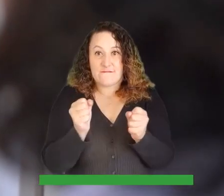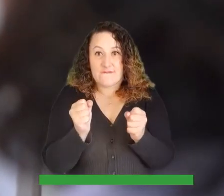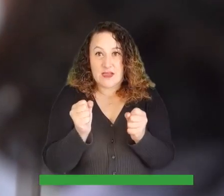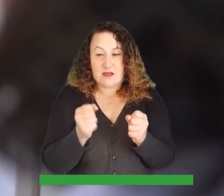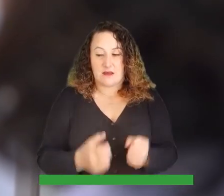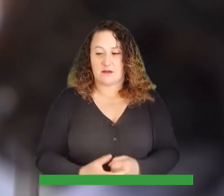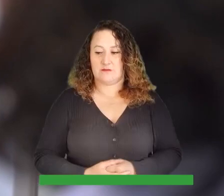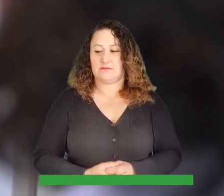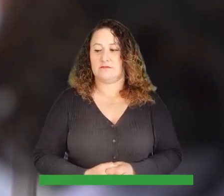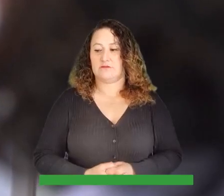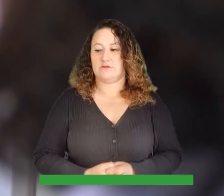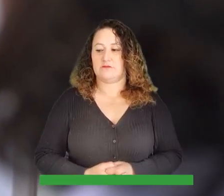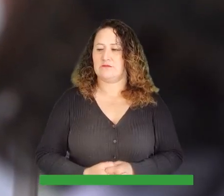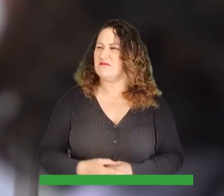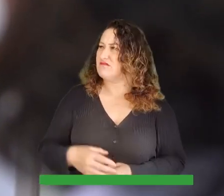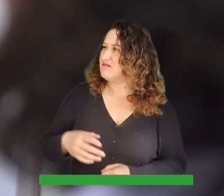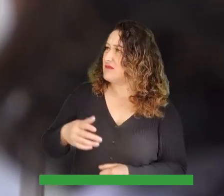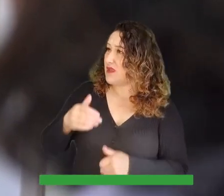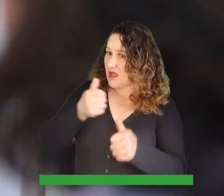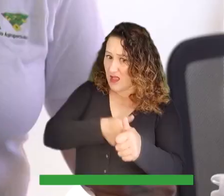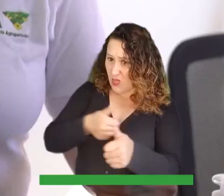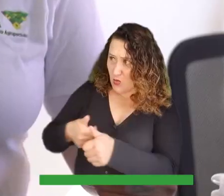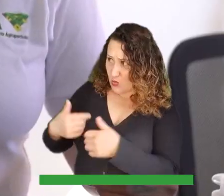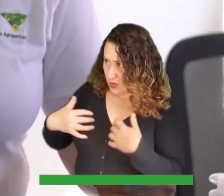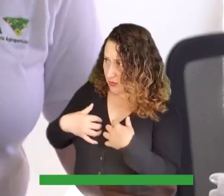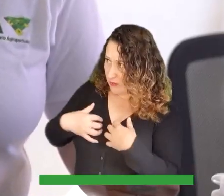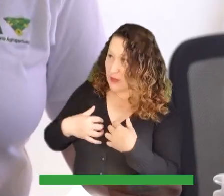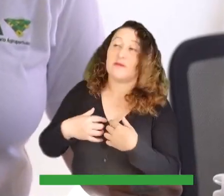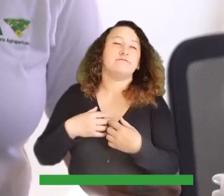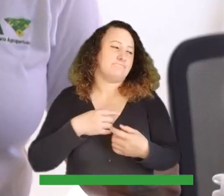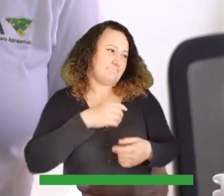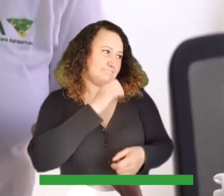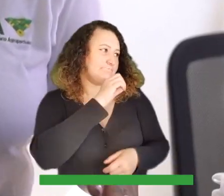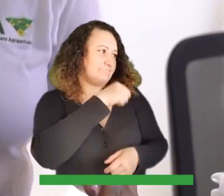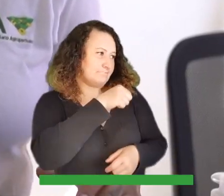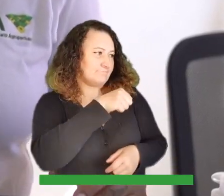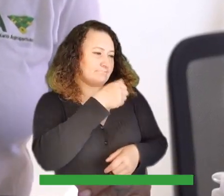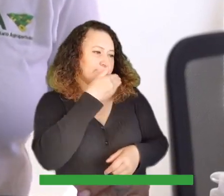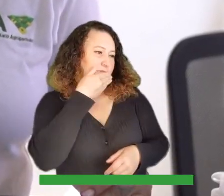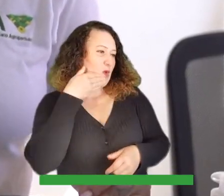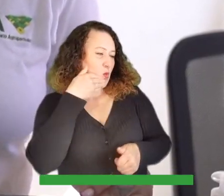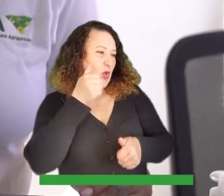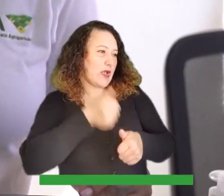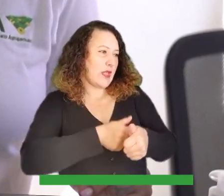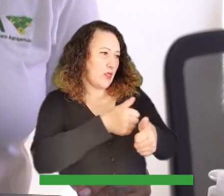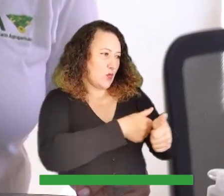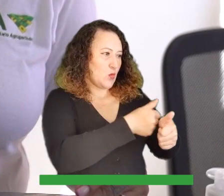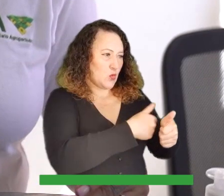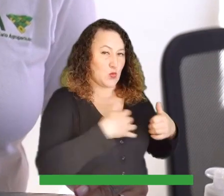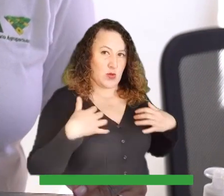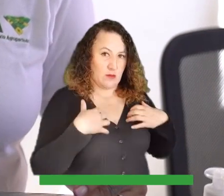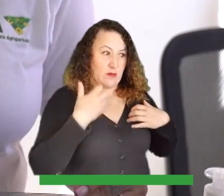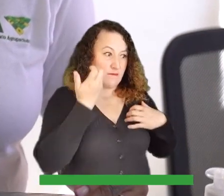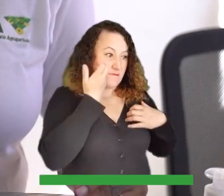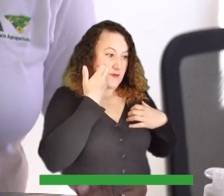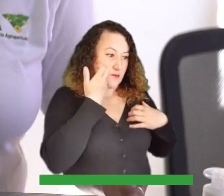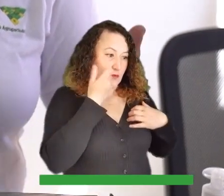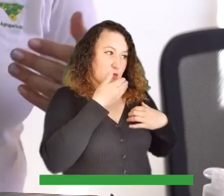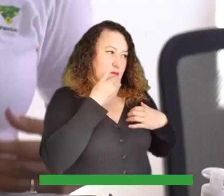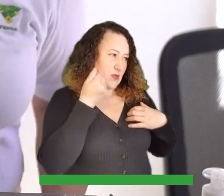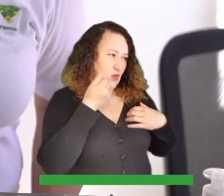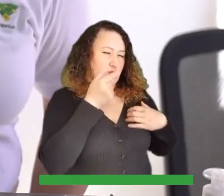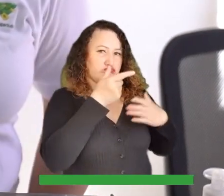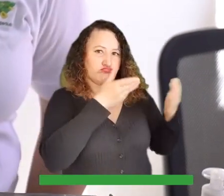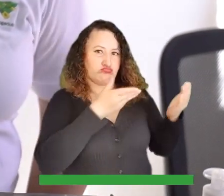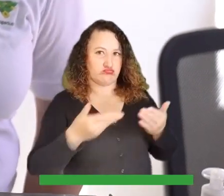esas muestras son para cada animalito? Sí, señor, lo recomendable es que muestre a cada uno de sus animales de los que están enfermos y